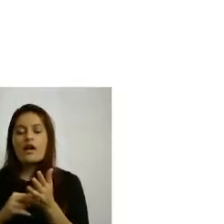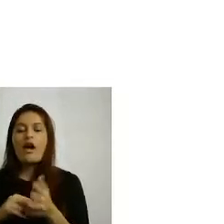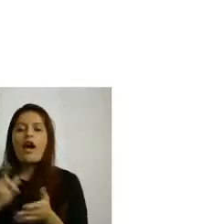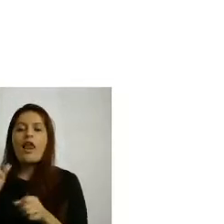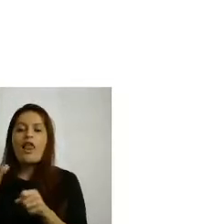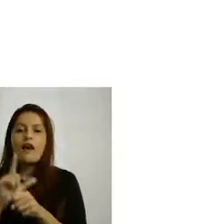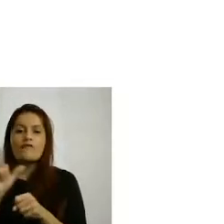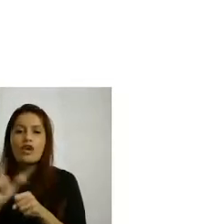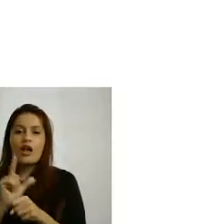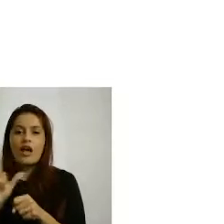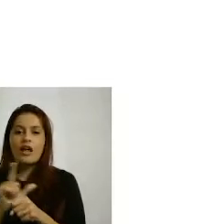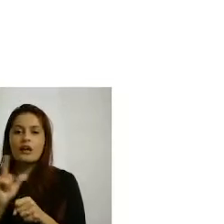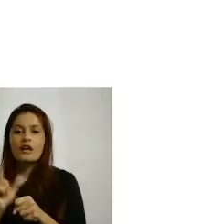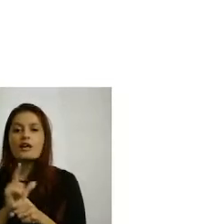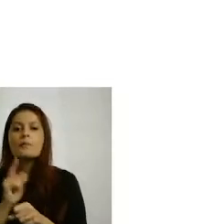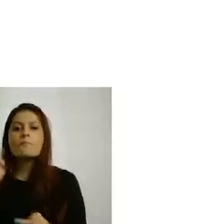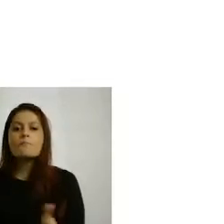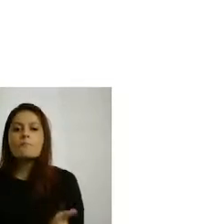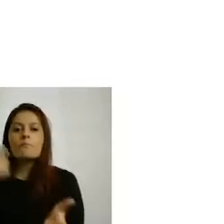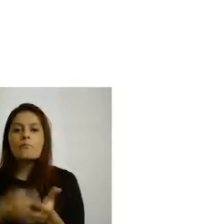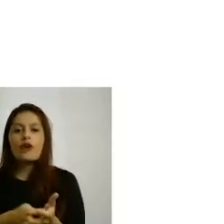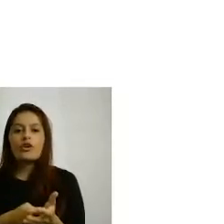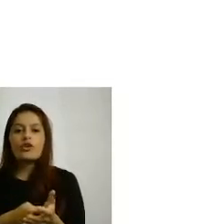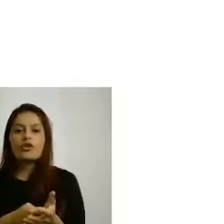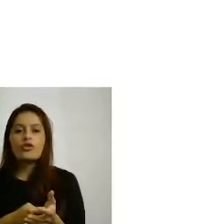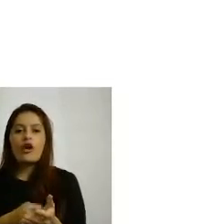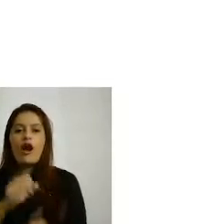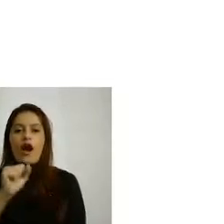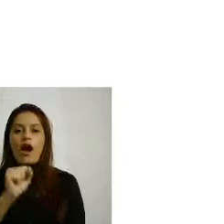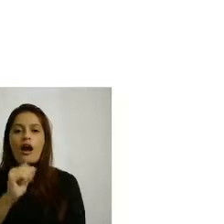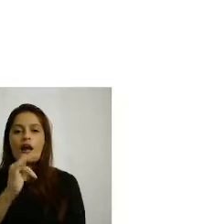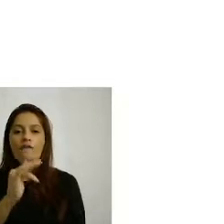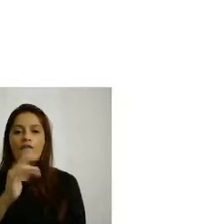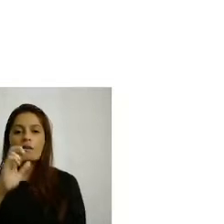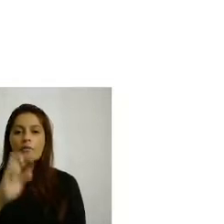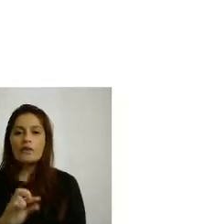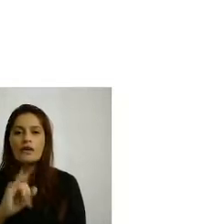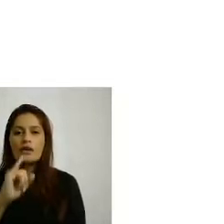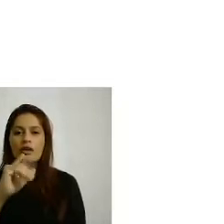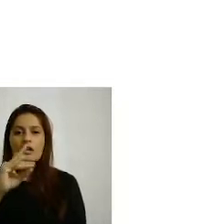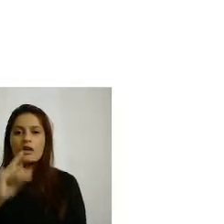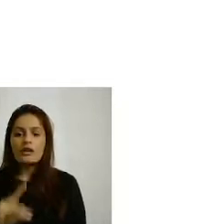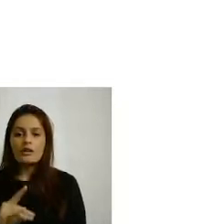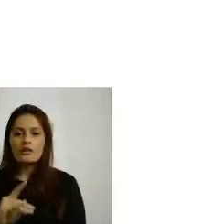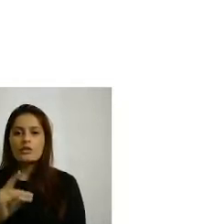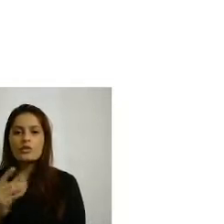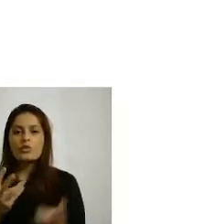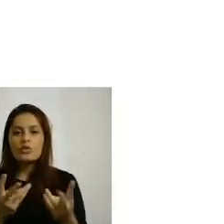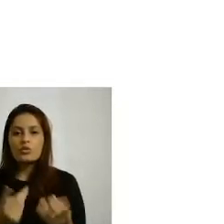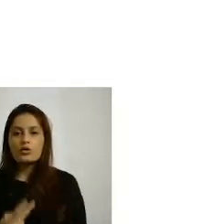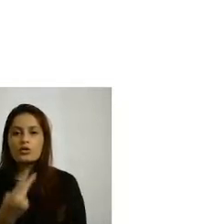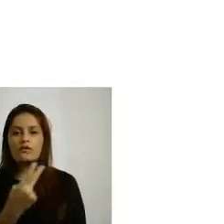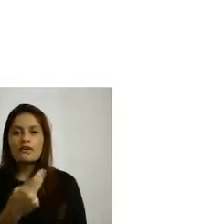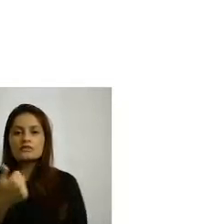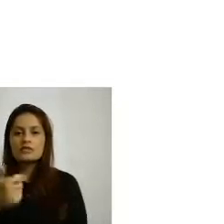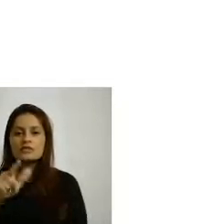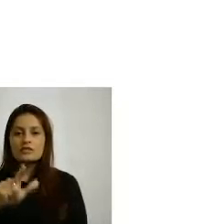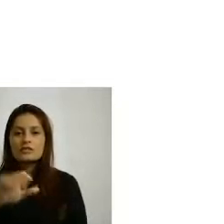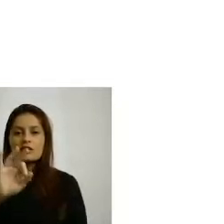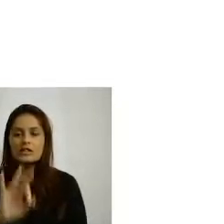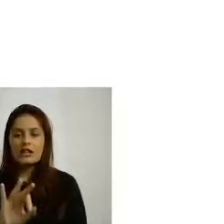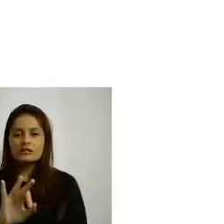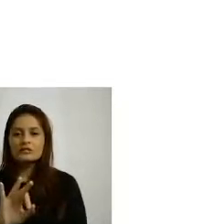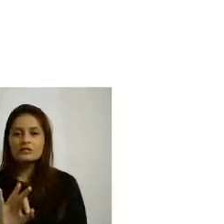de la Dirección de Administración y Finanzas. Les vamos a presentar el estudio de evaluación de la licitación pública sobre estudio de gestión y recuperación